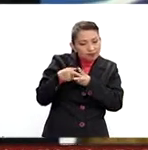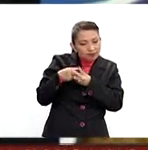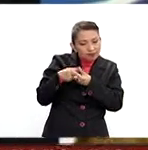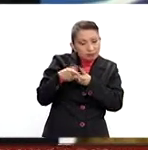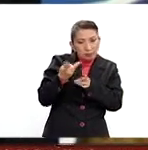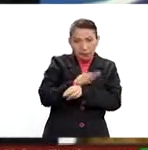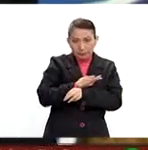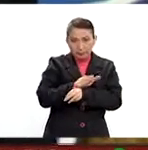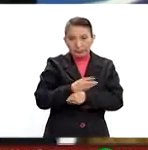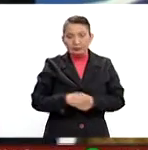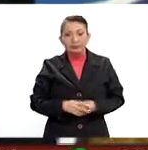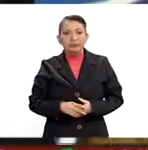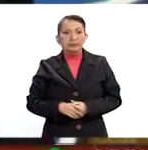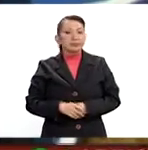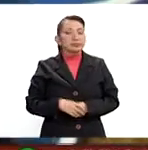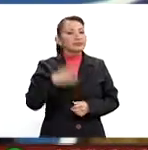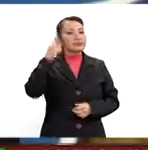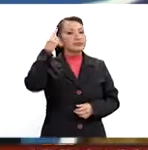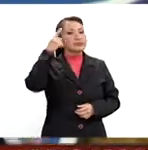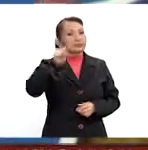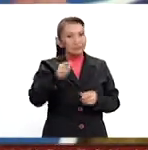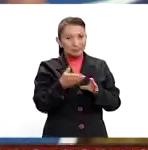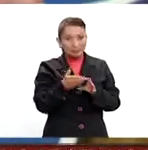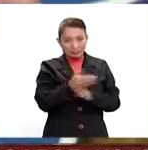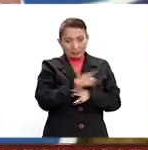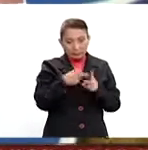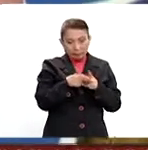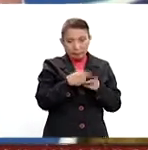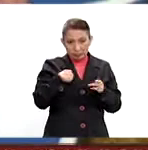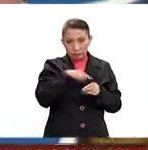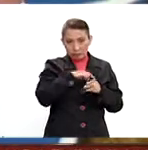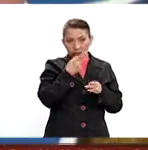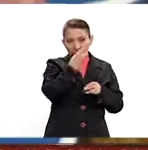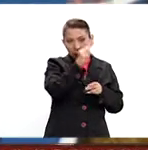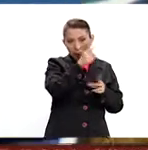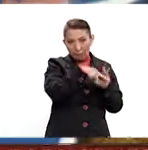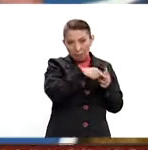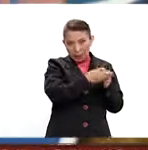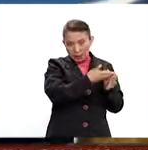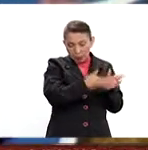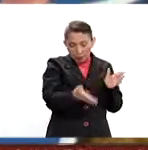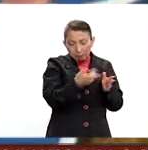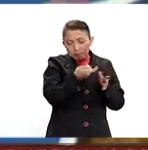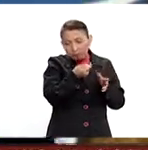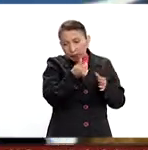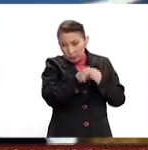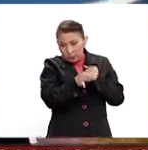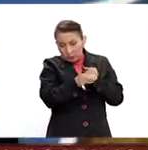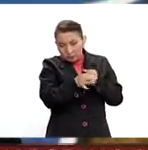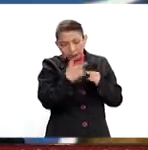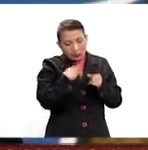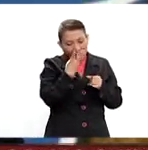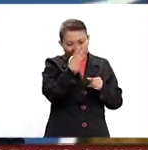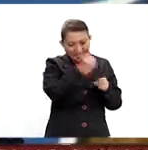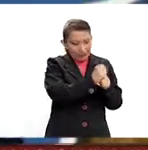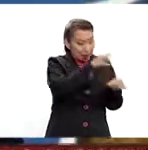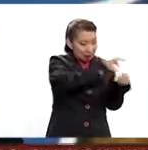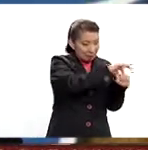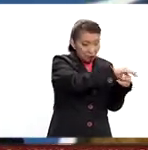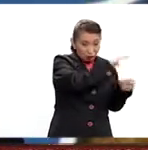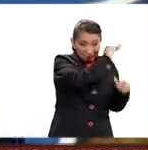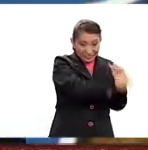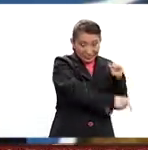que sucedió. Para empezar, esta es una medición que hicimos a finales de noviembre, casi pues 3 semanas después de la